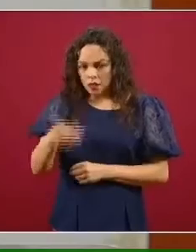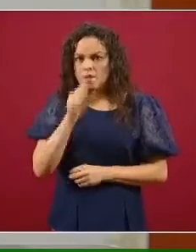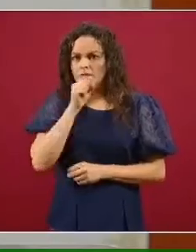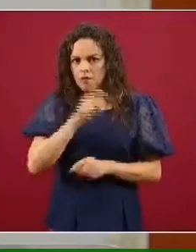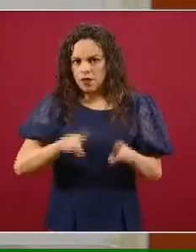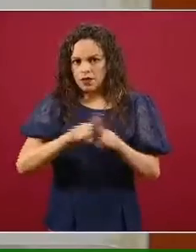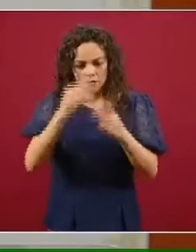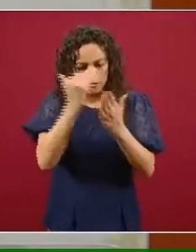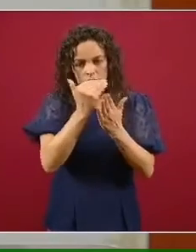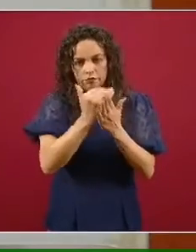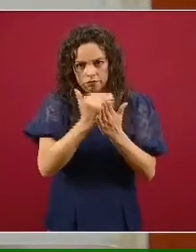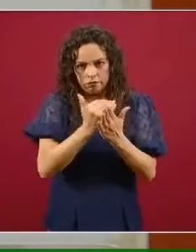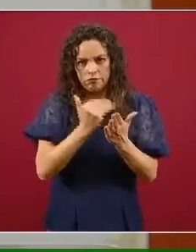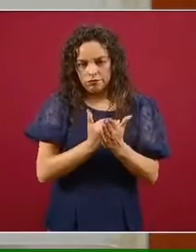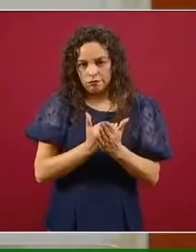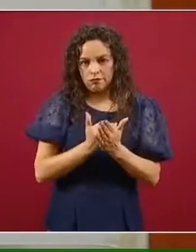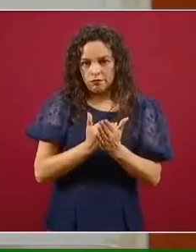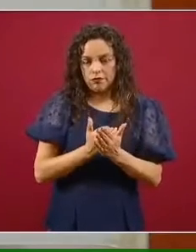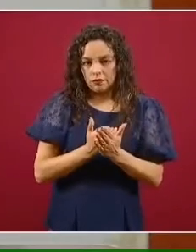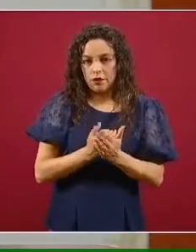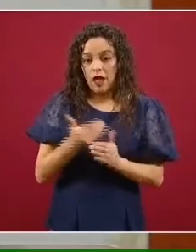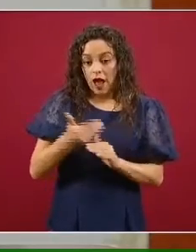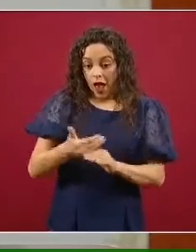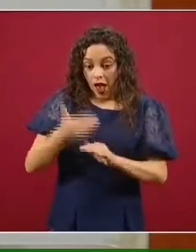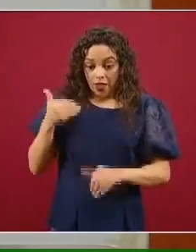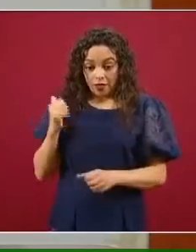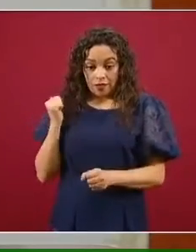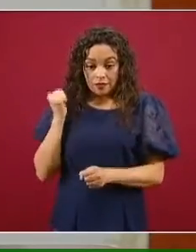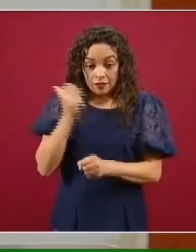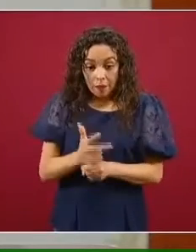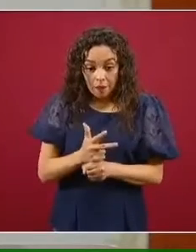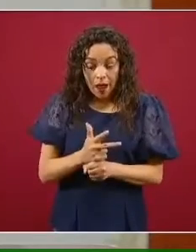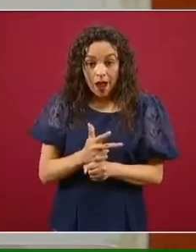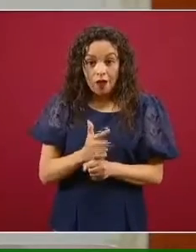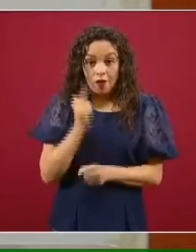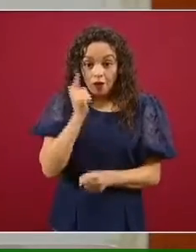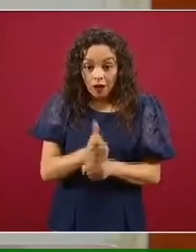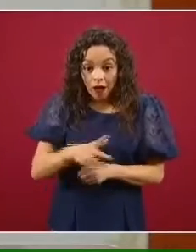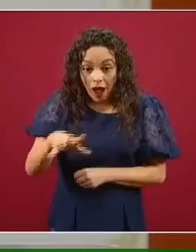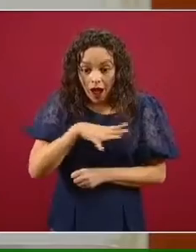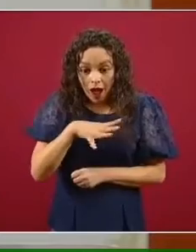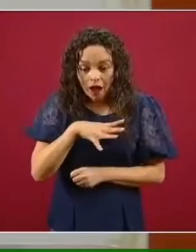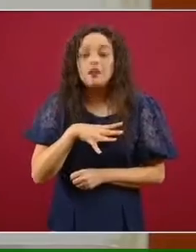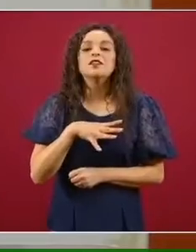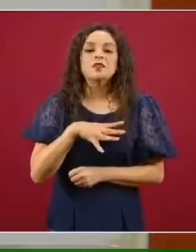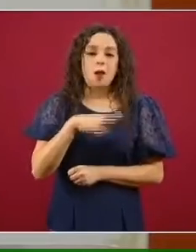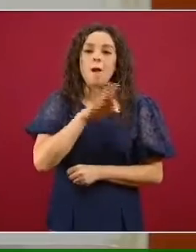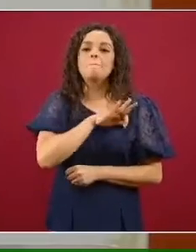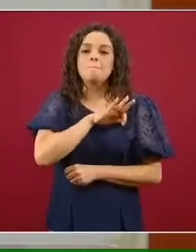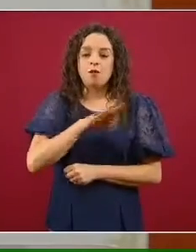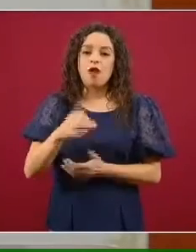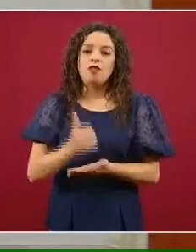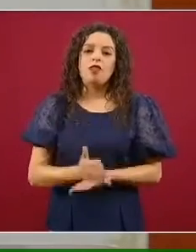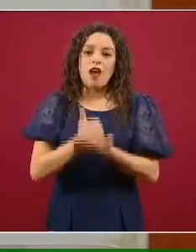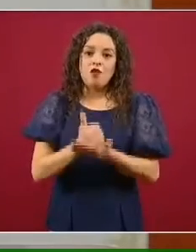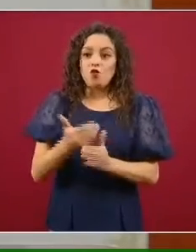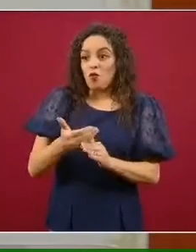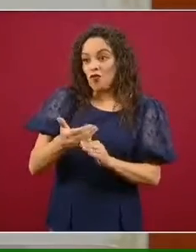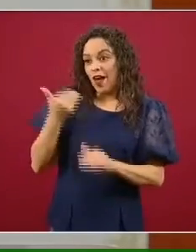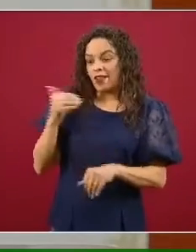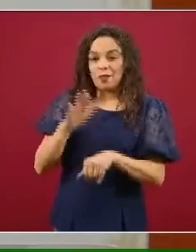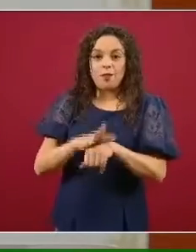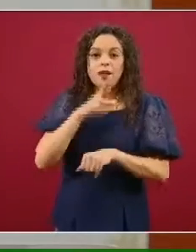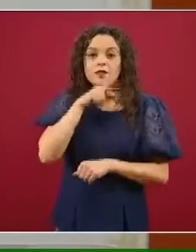lineamientos, un tratamiento oportuno de soporte ventilatorio hace la diferencia en mejorar la oxigenación. Y en